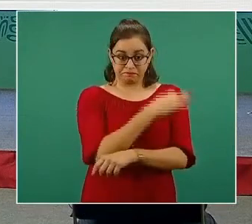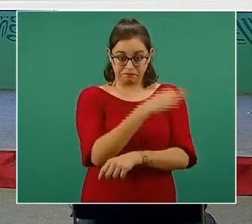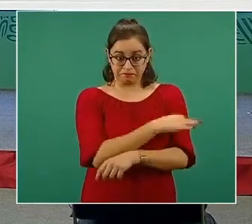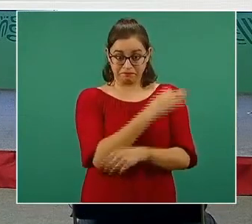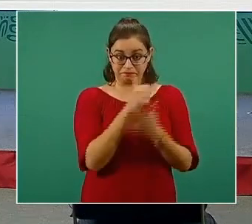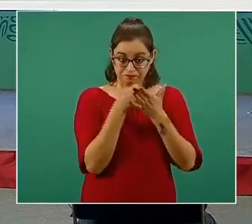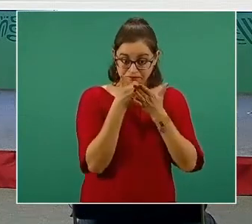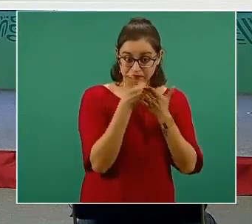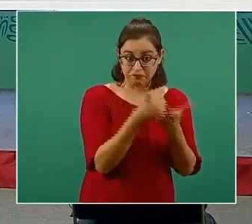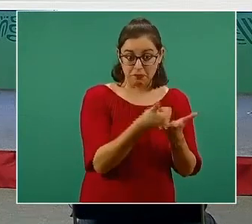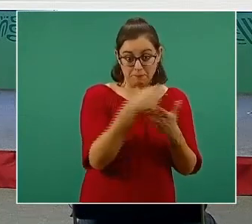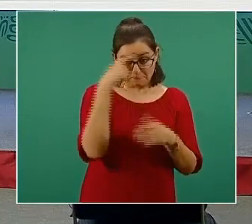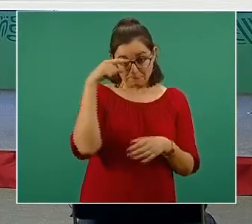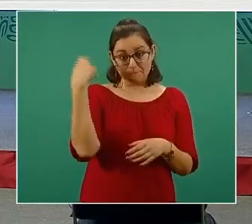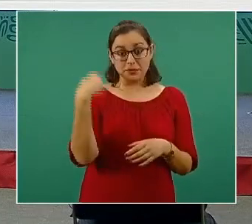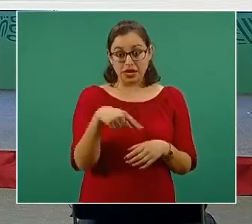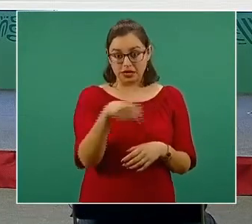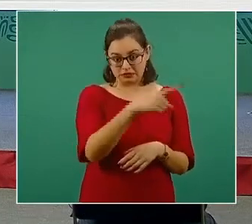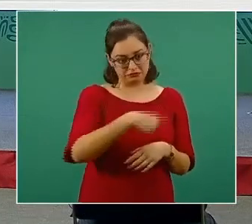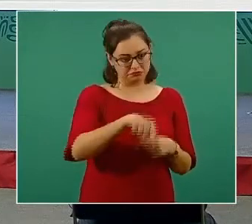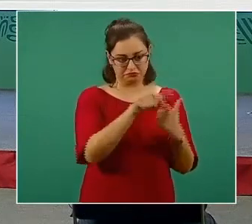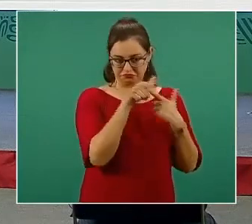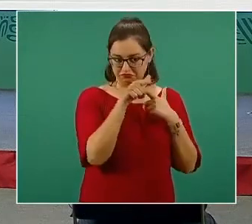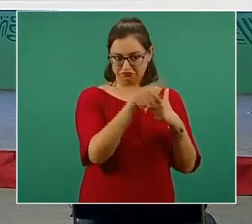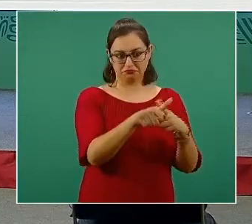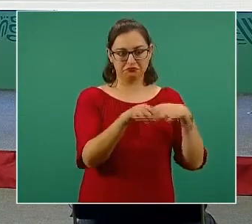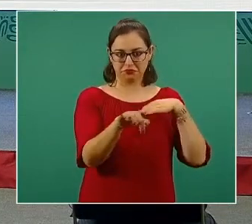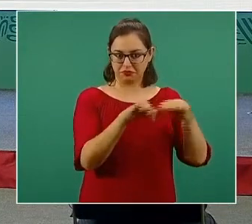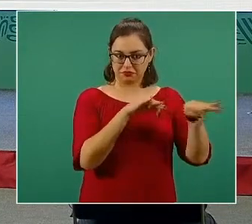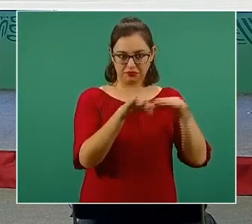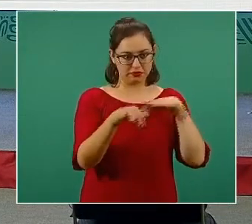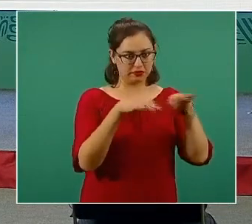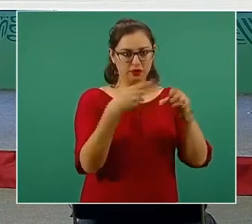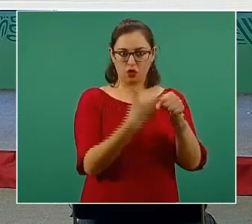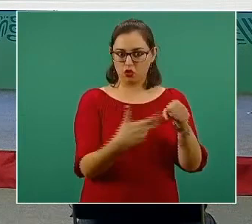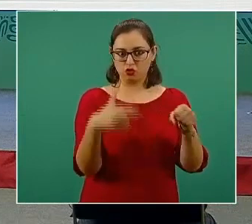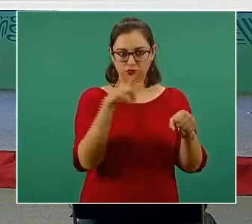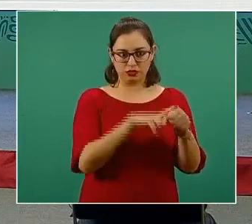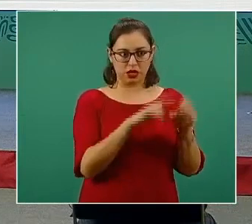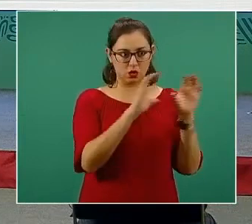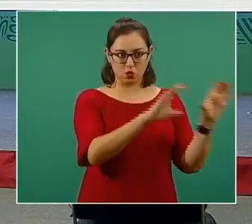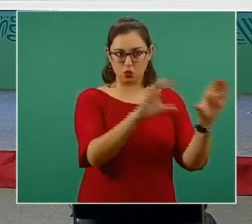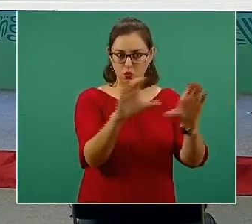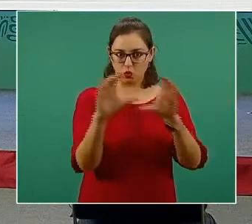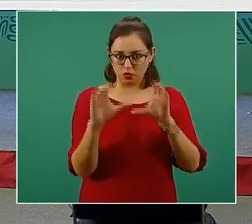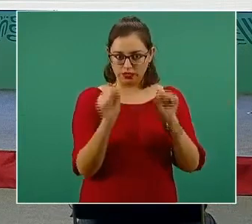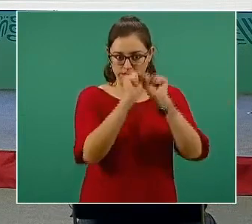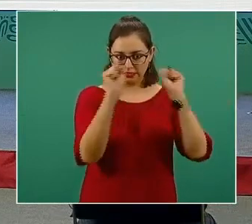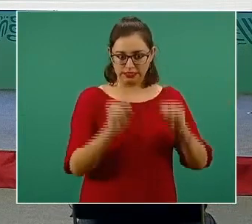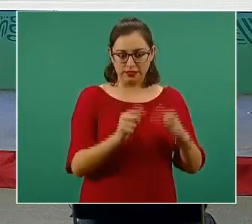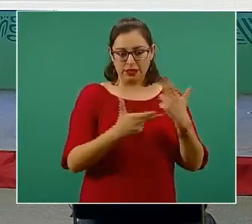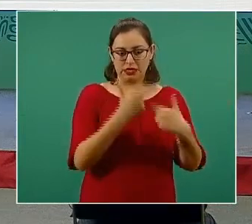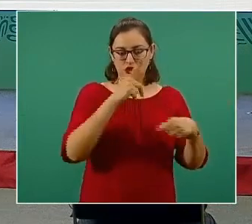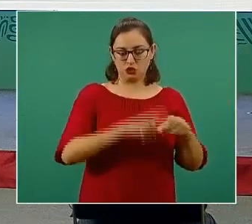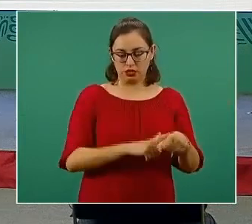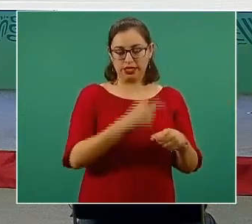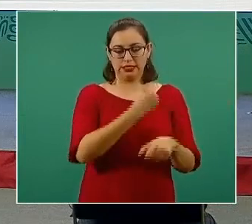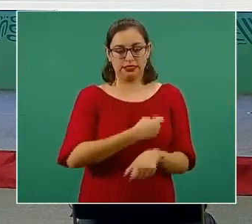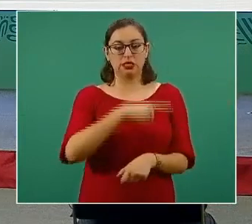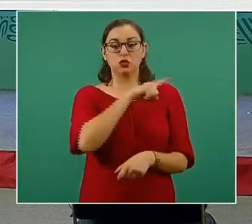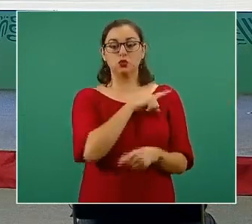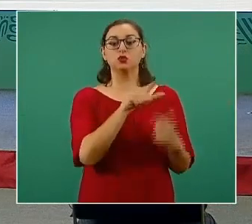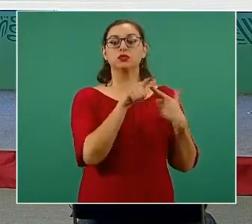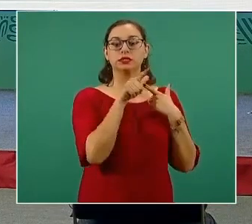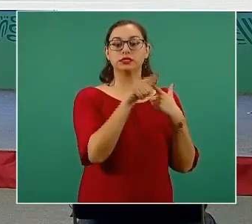es asegurar la continuidad del funcionamiento de las unidades de salud, es decir, del Sistema Nacional de Salud para